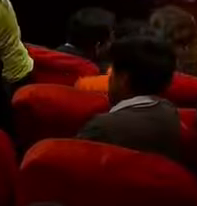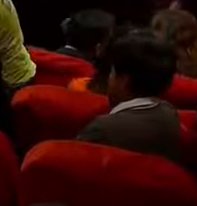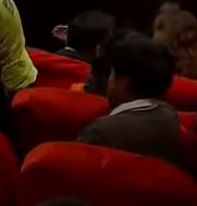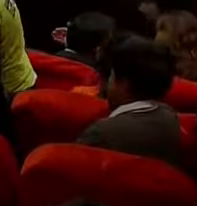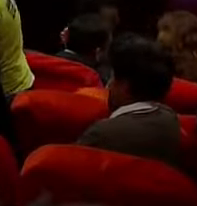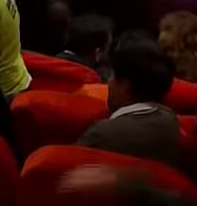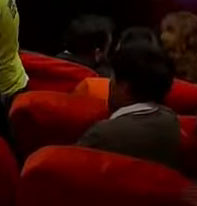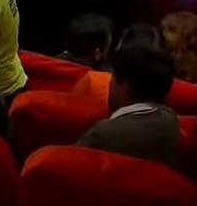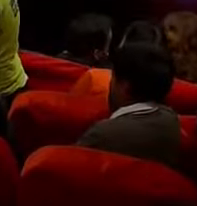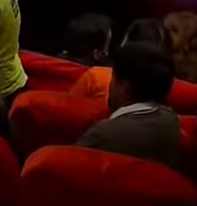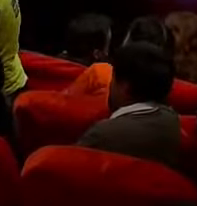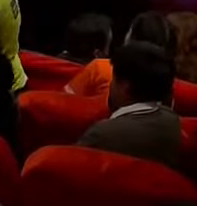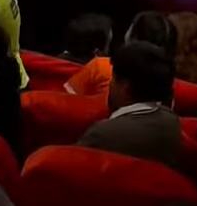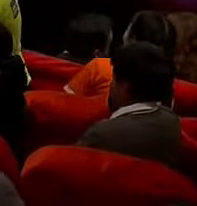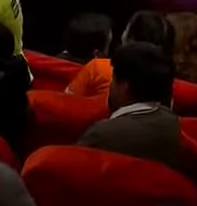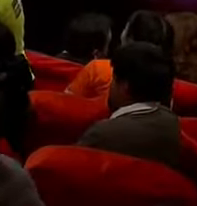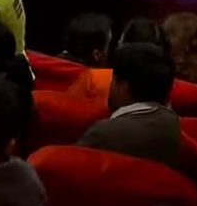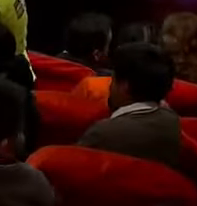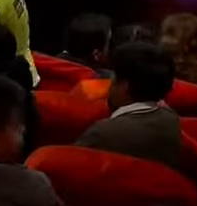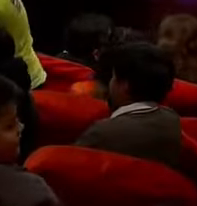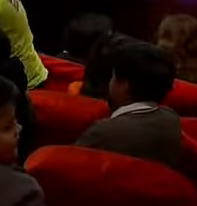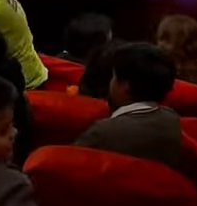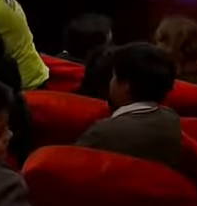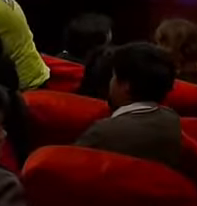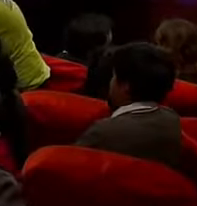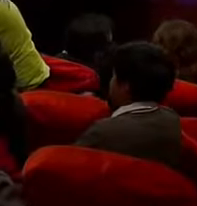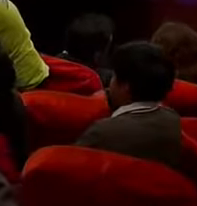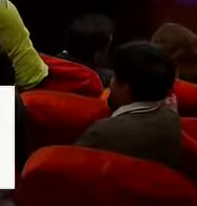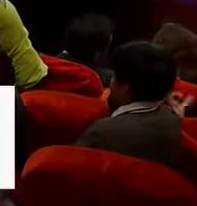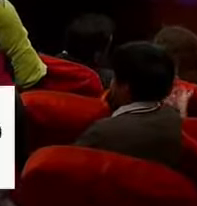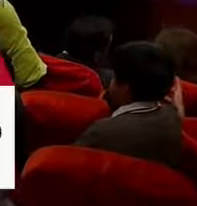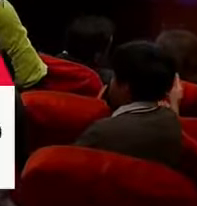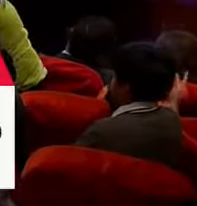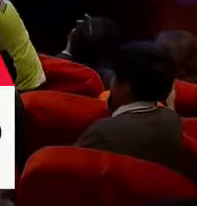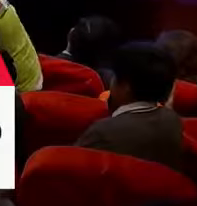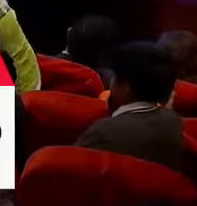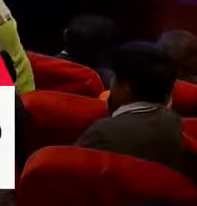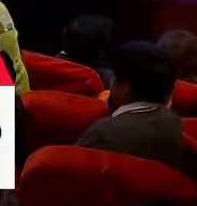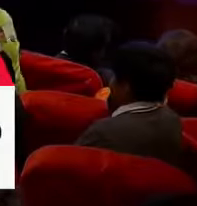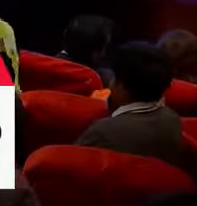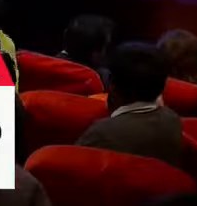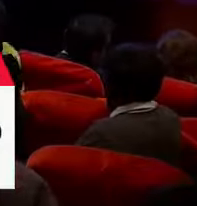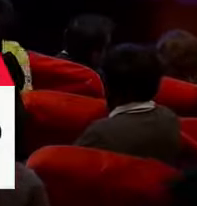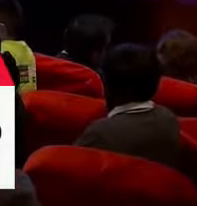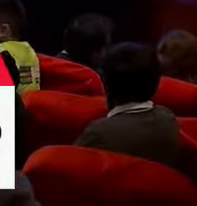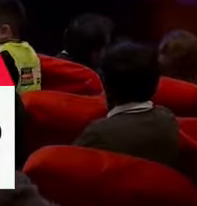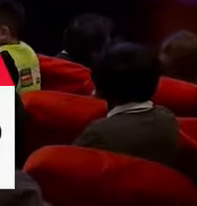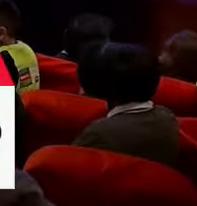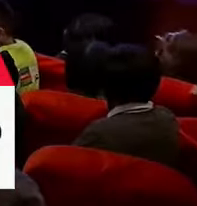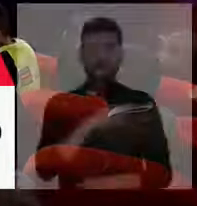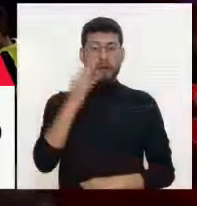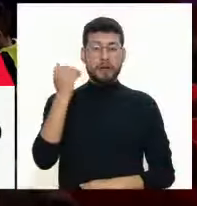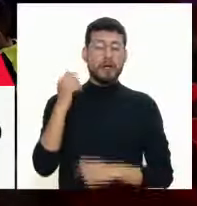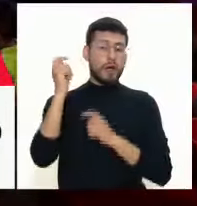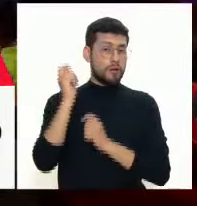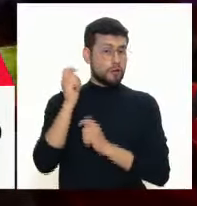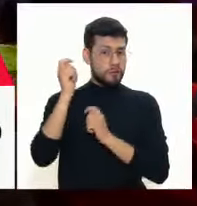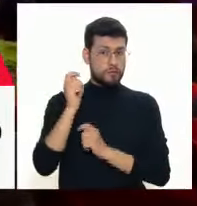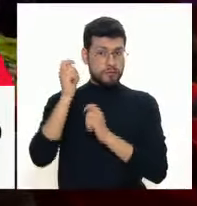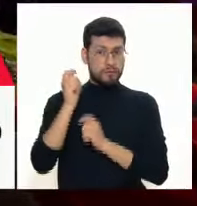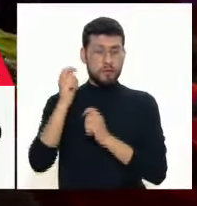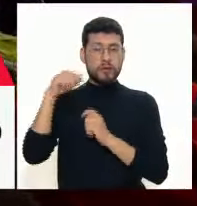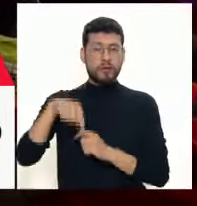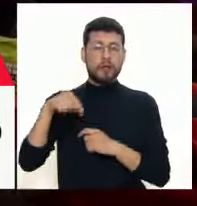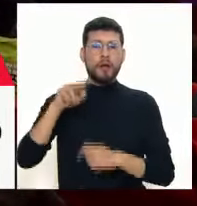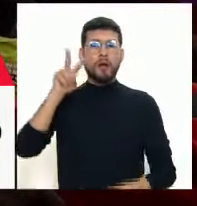Muy buenos días, transmisión en vivo desde el auditorio de la Biblioteca Nacional del Perú. Hoy jueves 15 de agosto del